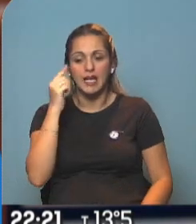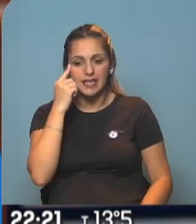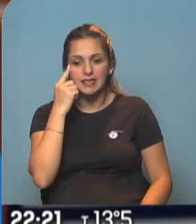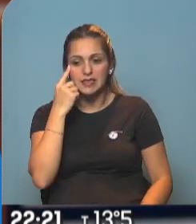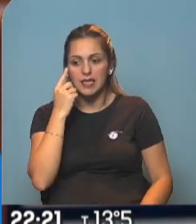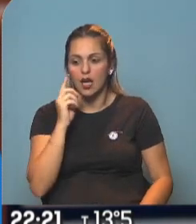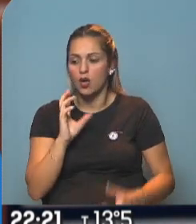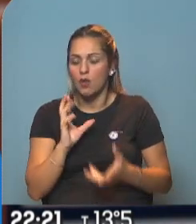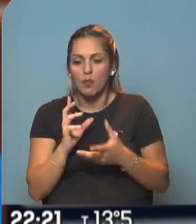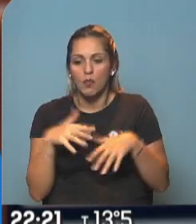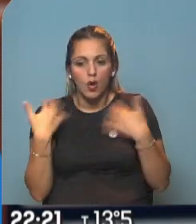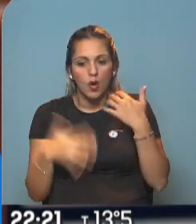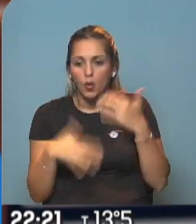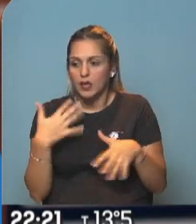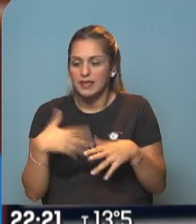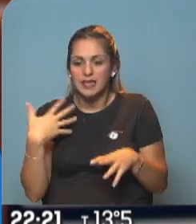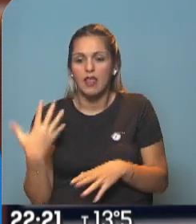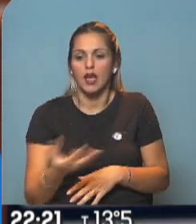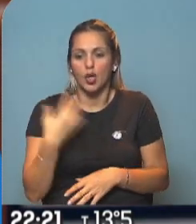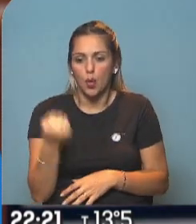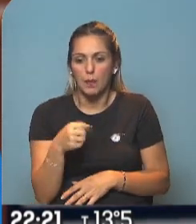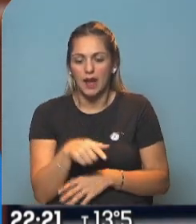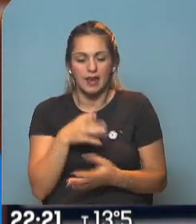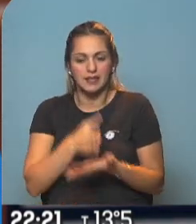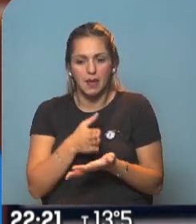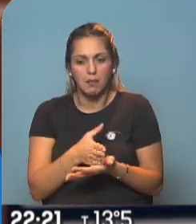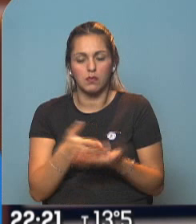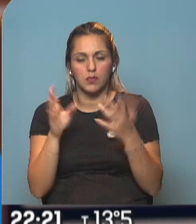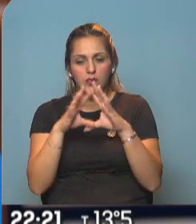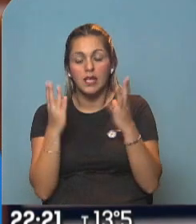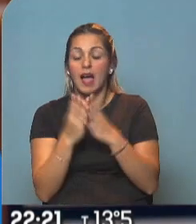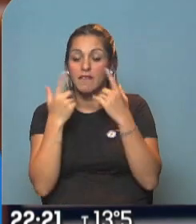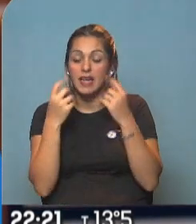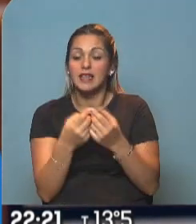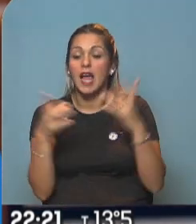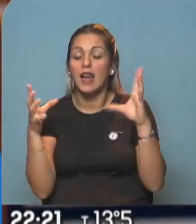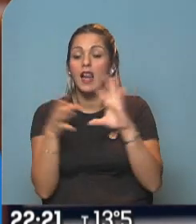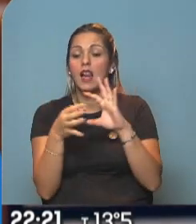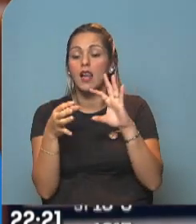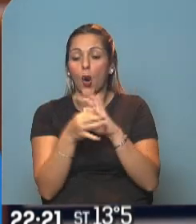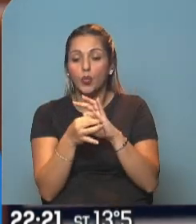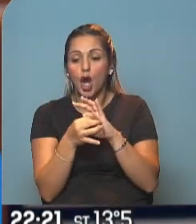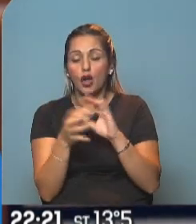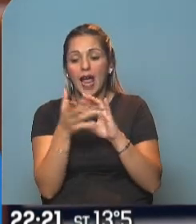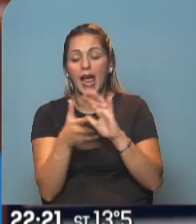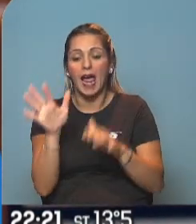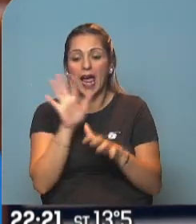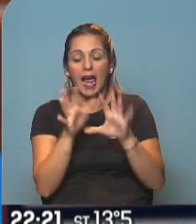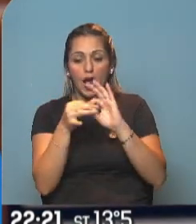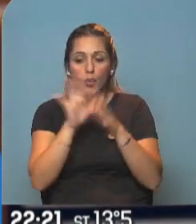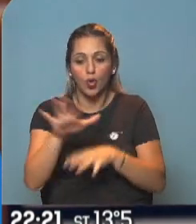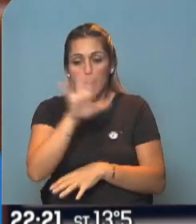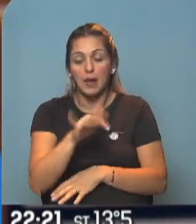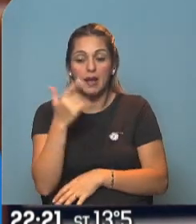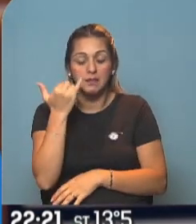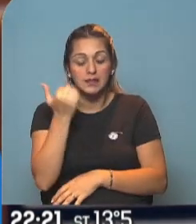de estas, de superar estas sanciones internacionales. Habría que ver qué hace la Unión Europea, ¿no? Porque Estados Unidos ya avanzó en las sanciones más